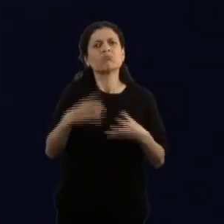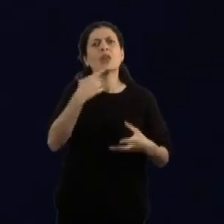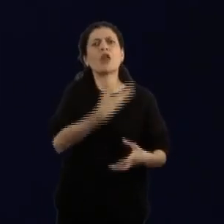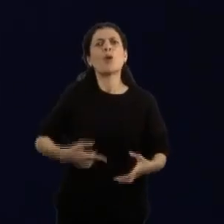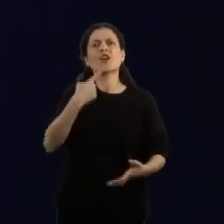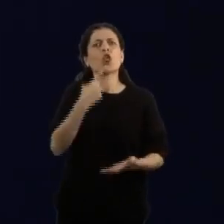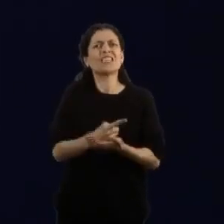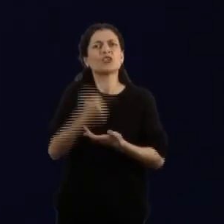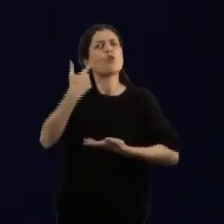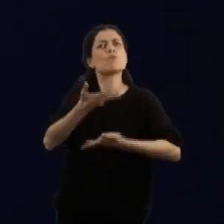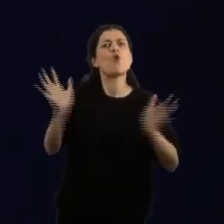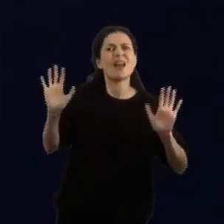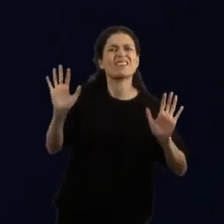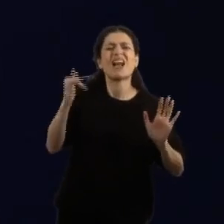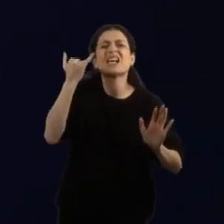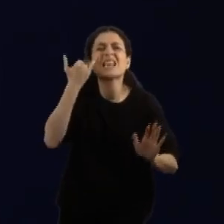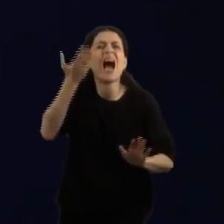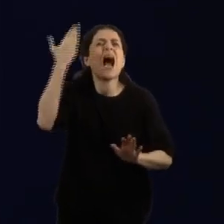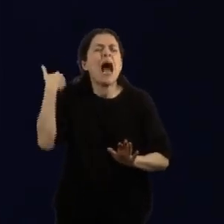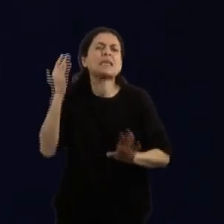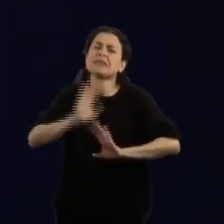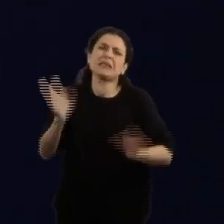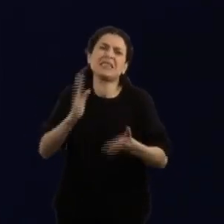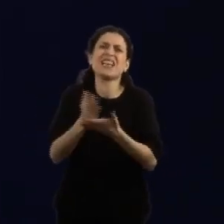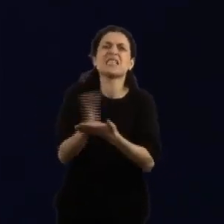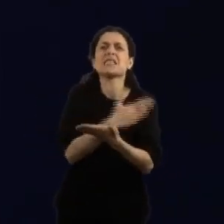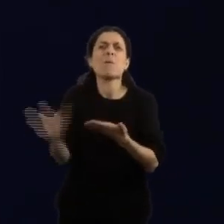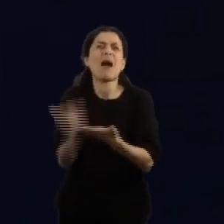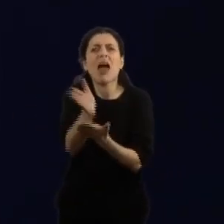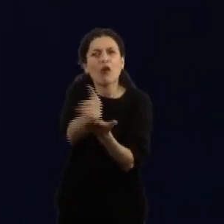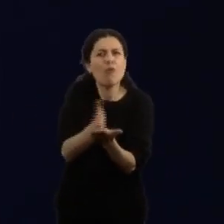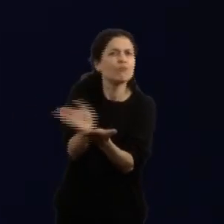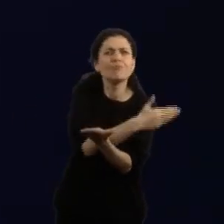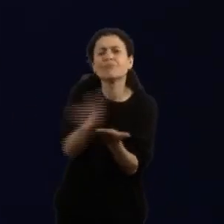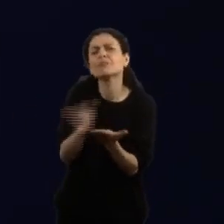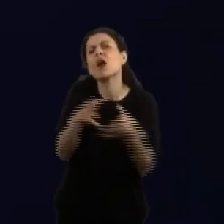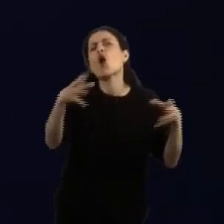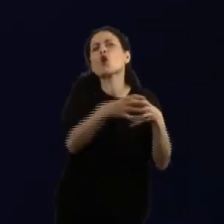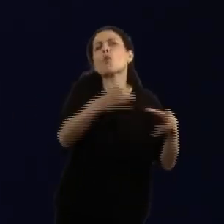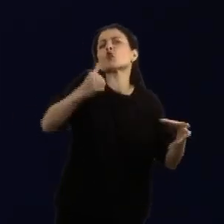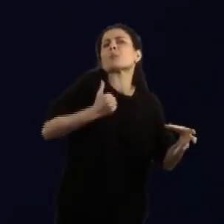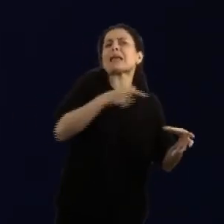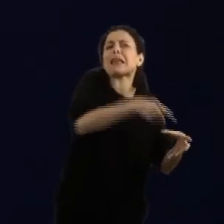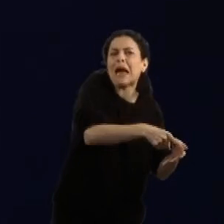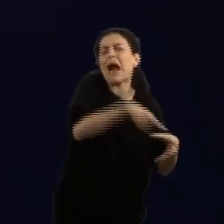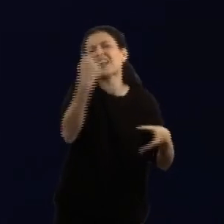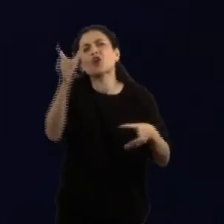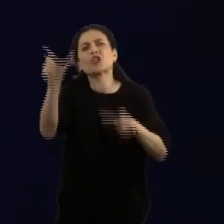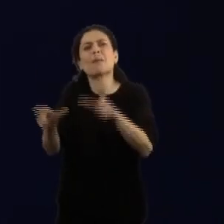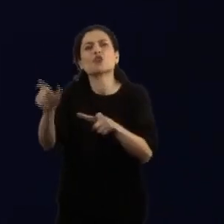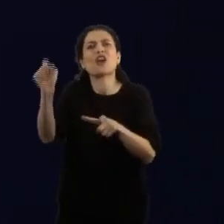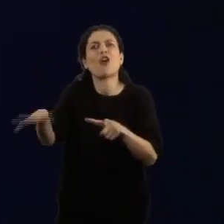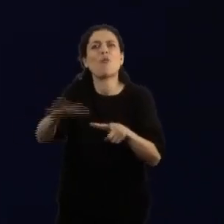atrás esto de la grieta entre las fuerzas y el resto de los